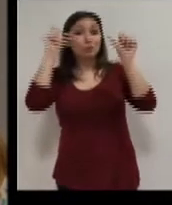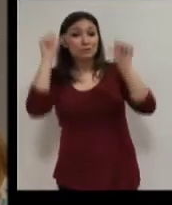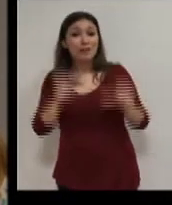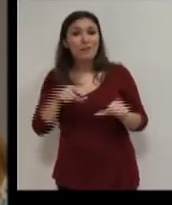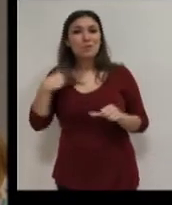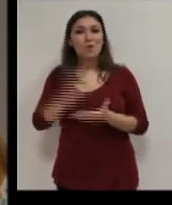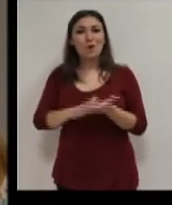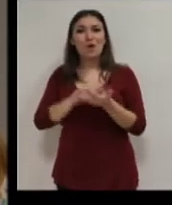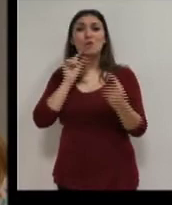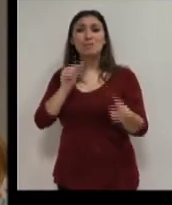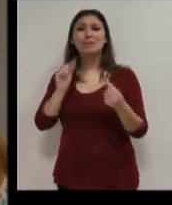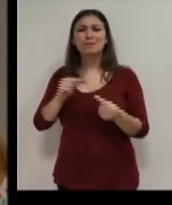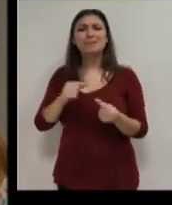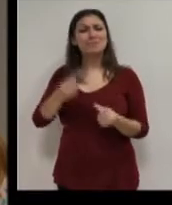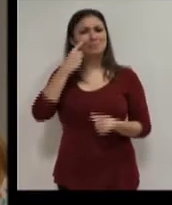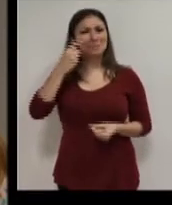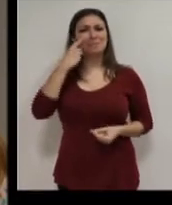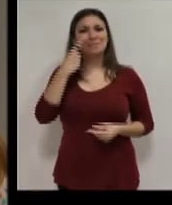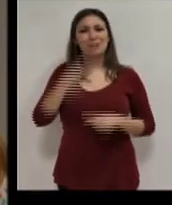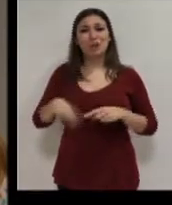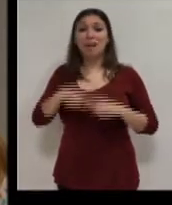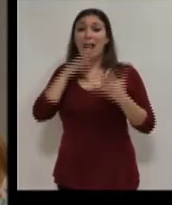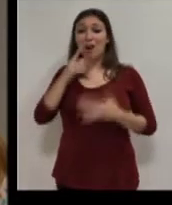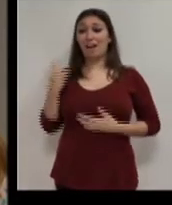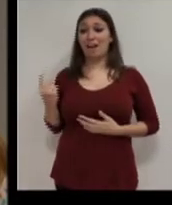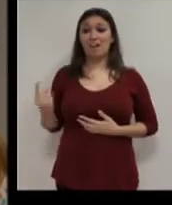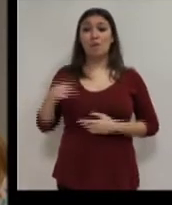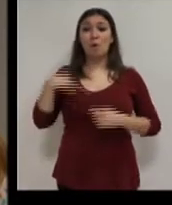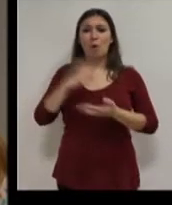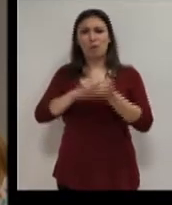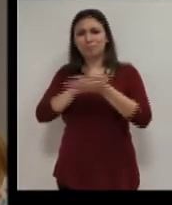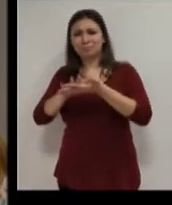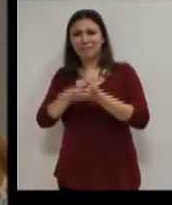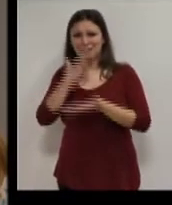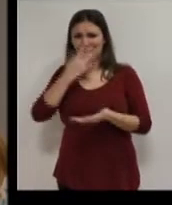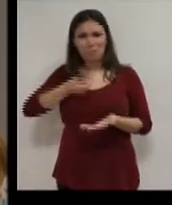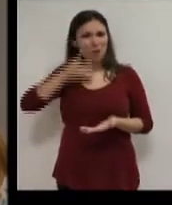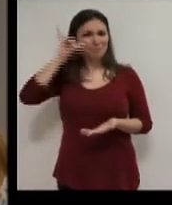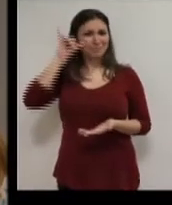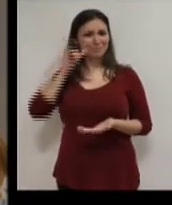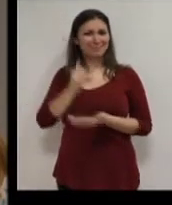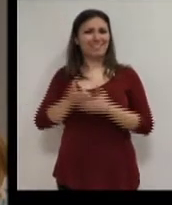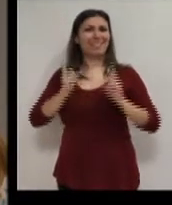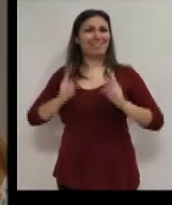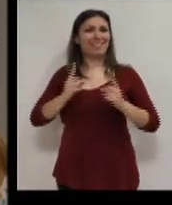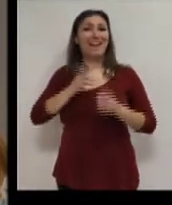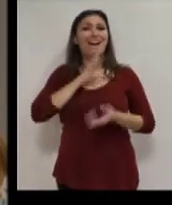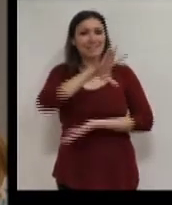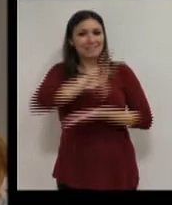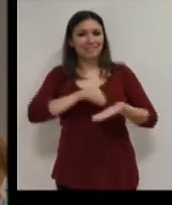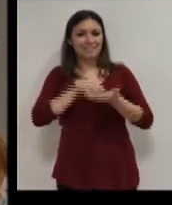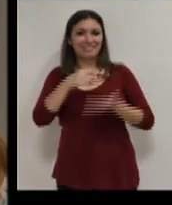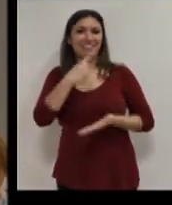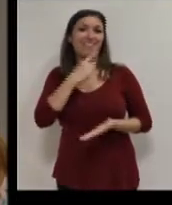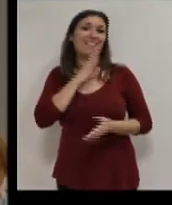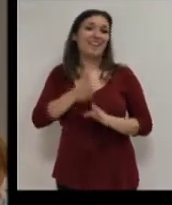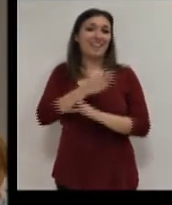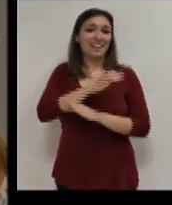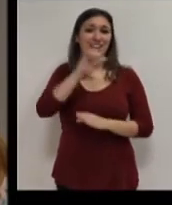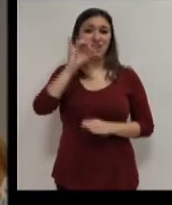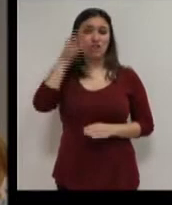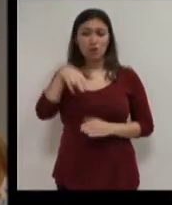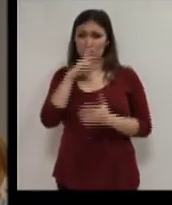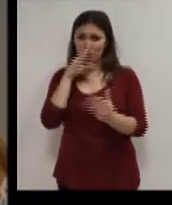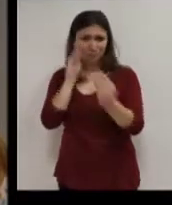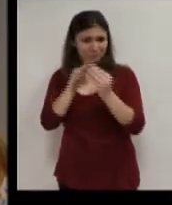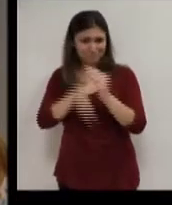todo me ha gustado, cuando sigamos hablando del coloquio, pues iremos viendo las cosas que decimos todos, pero yo ya me atrevo a decir alguna previa de lo que ha dicho